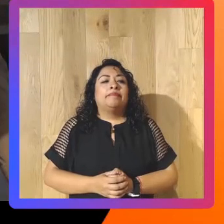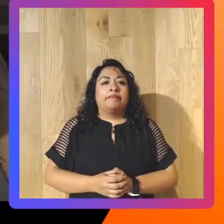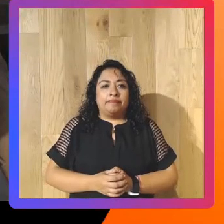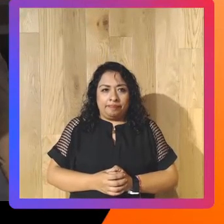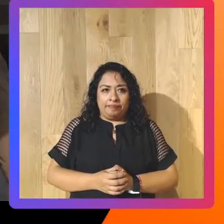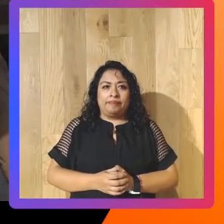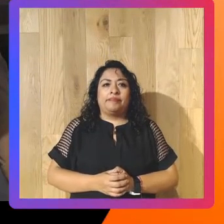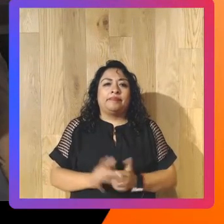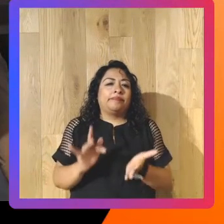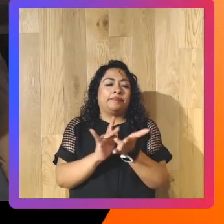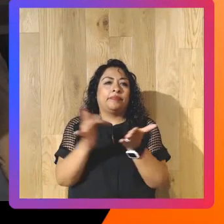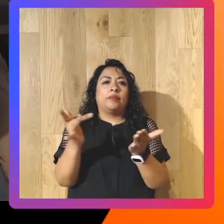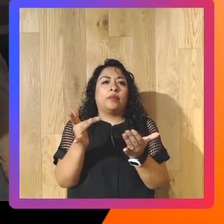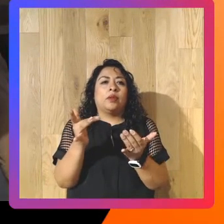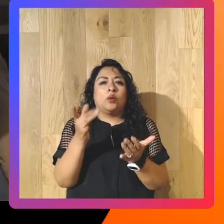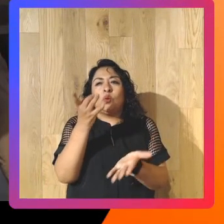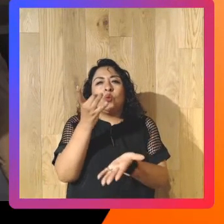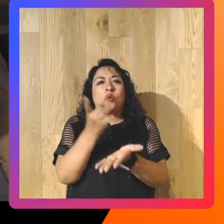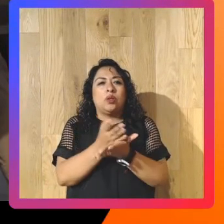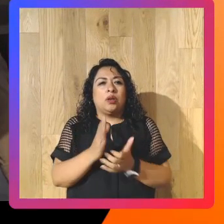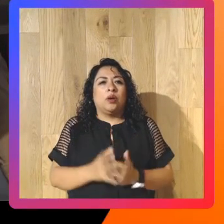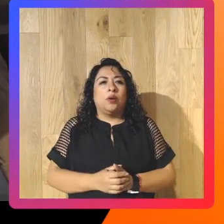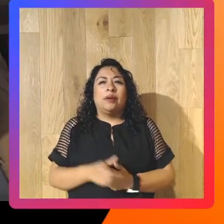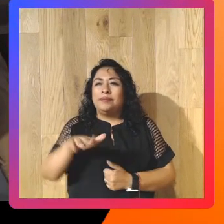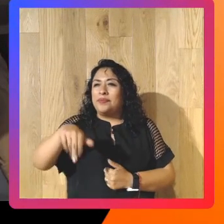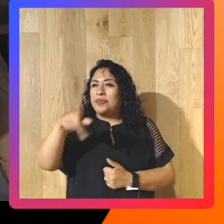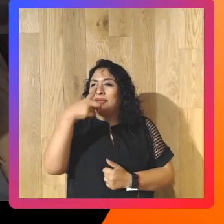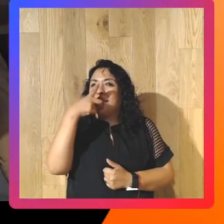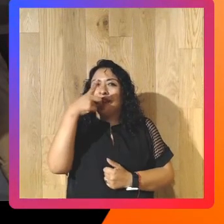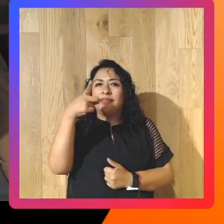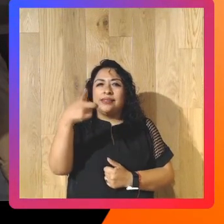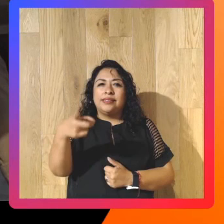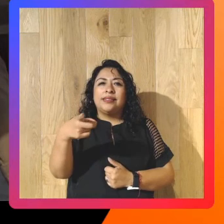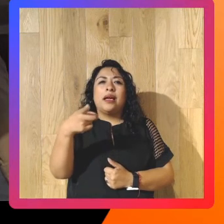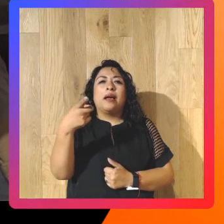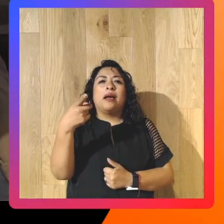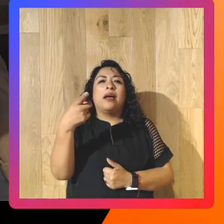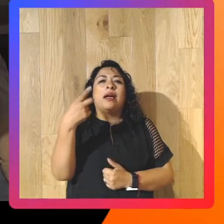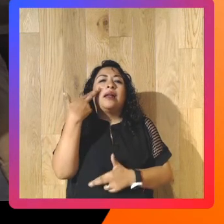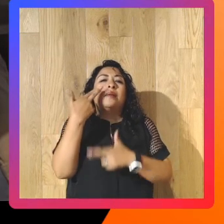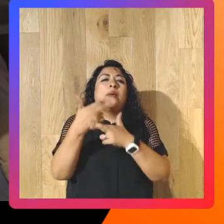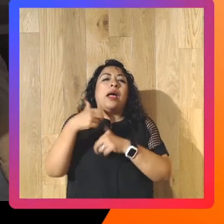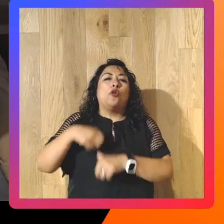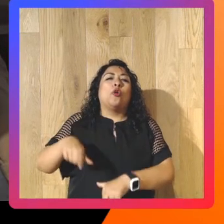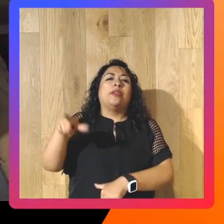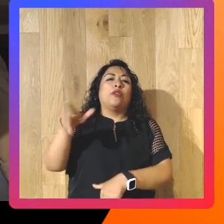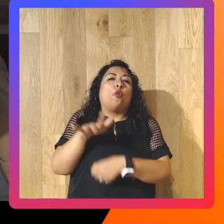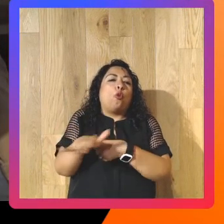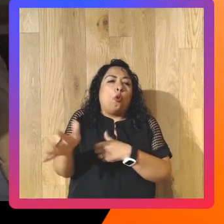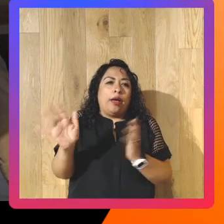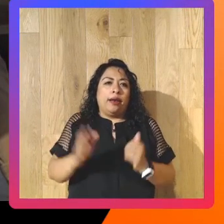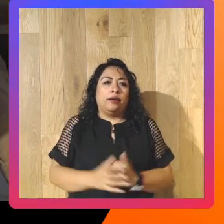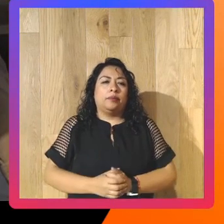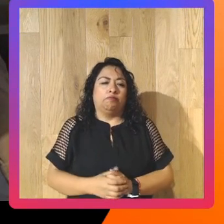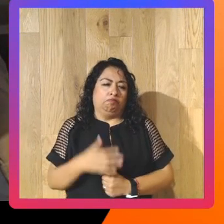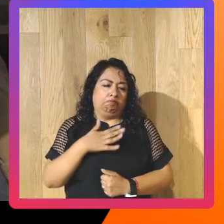Gracias. Solo para continuar con un comentario sobre qué le toca a la autoridad en esto.